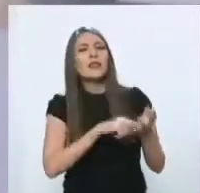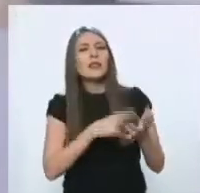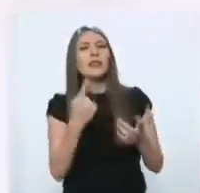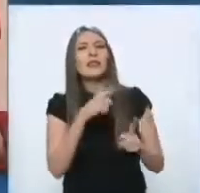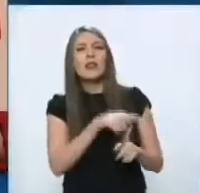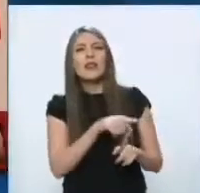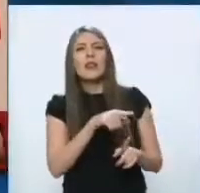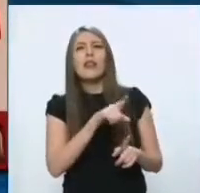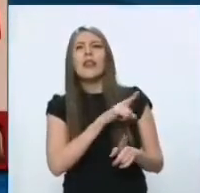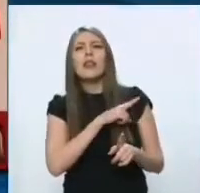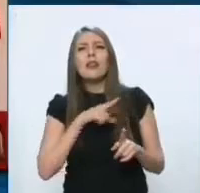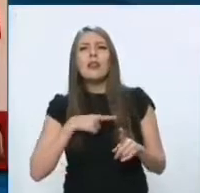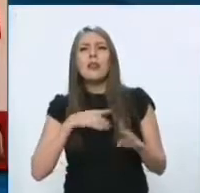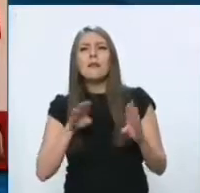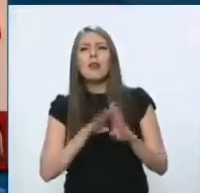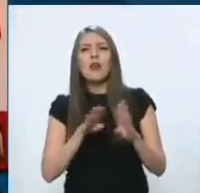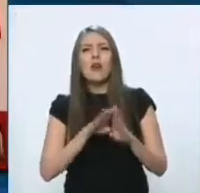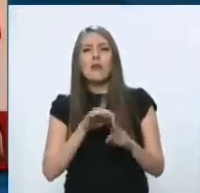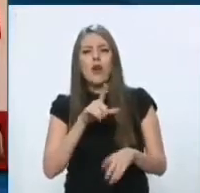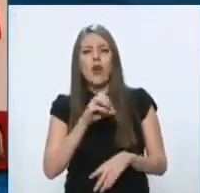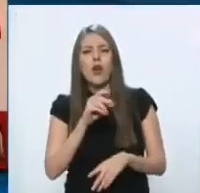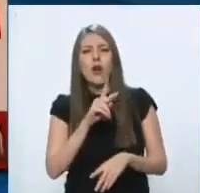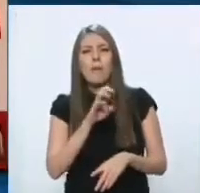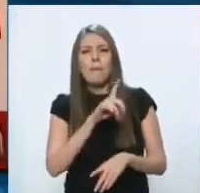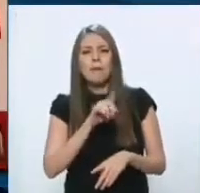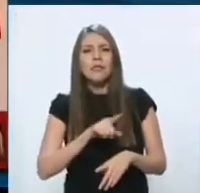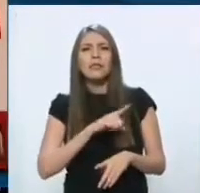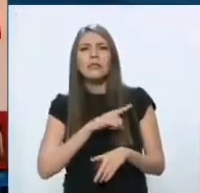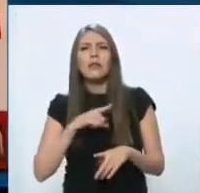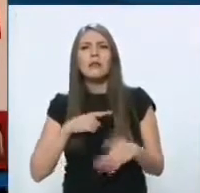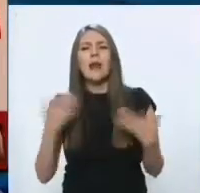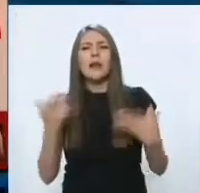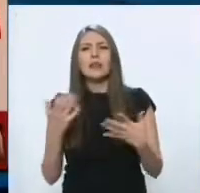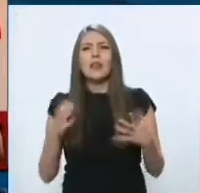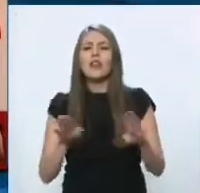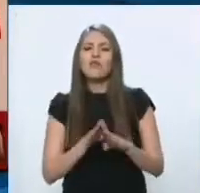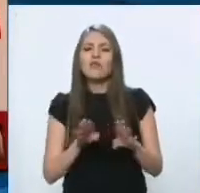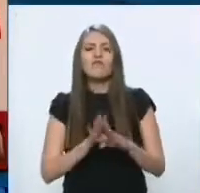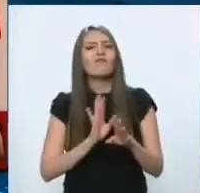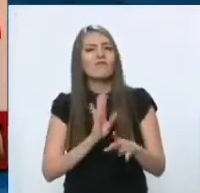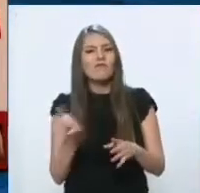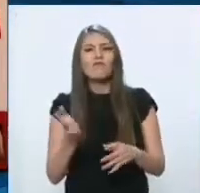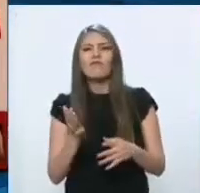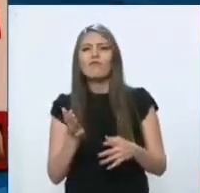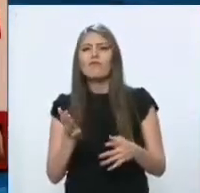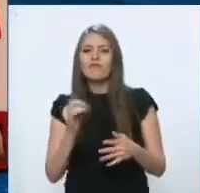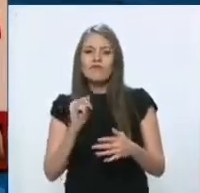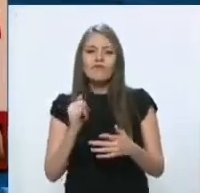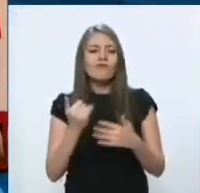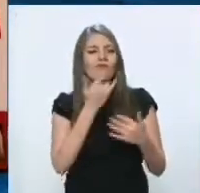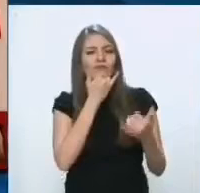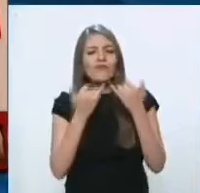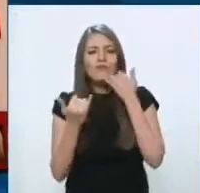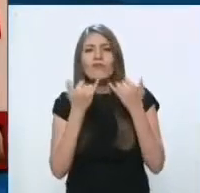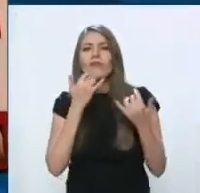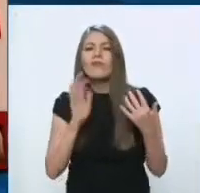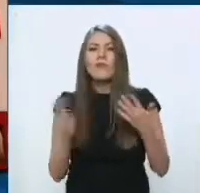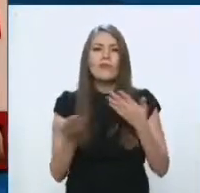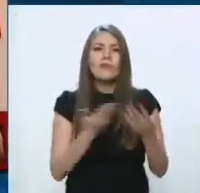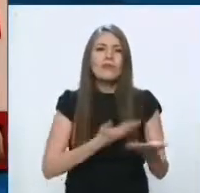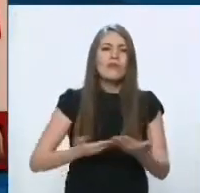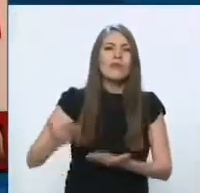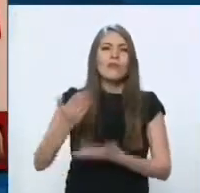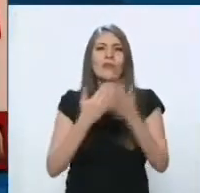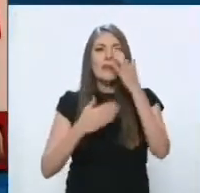haya una tregua nacional en este momento, porque si a todo el mundo le afecta una crisis económica y una crisis de salud,